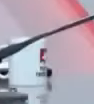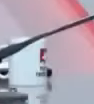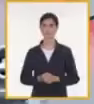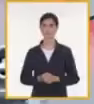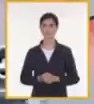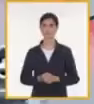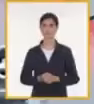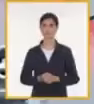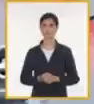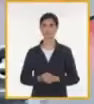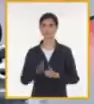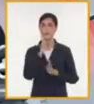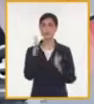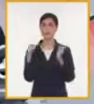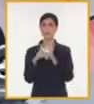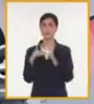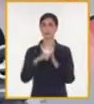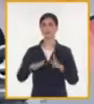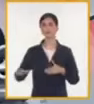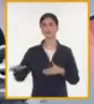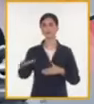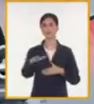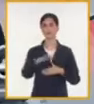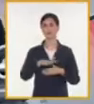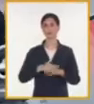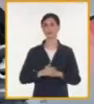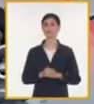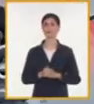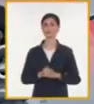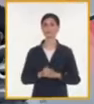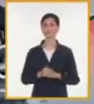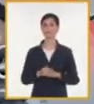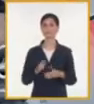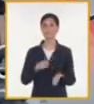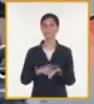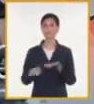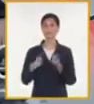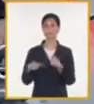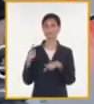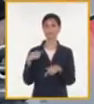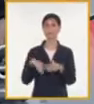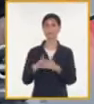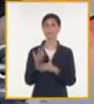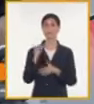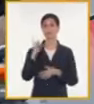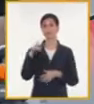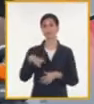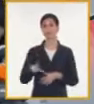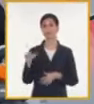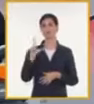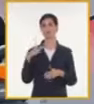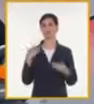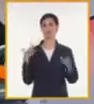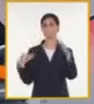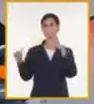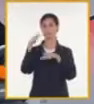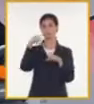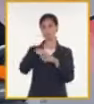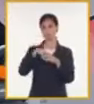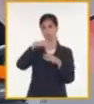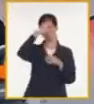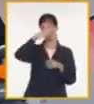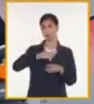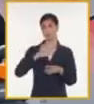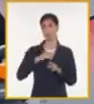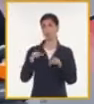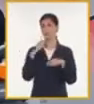Muy buenas tardes estimados televidentes y radioyentes el pasado 7 de julio el Ministerio del interior daba a conocer más